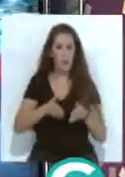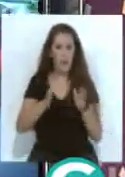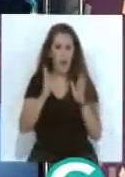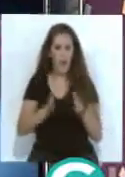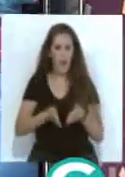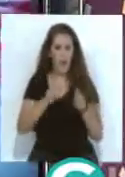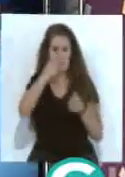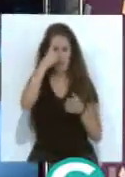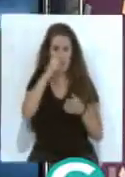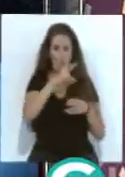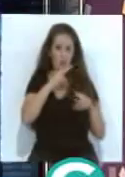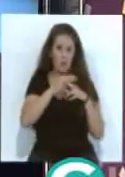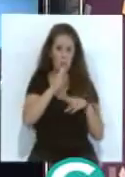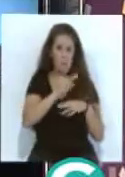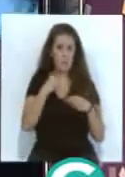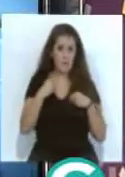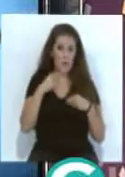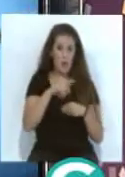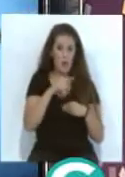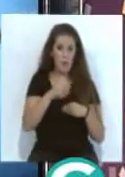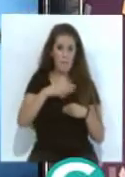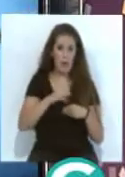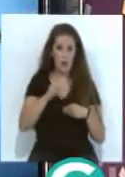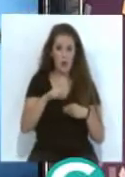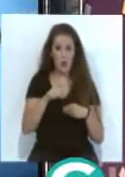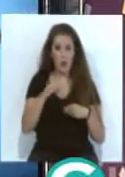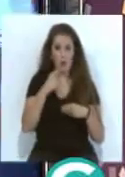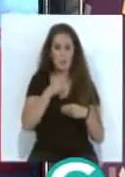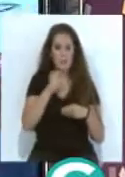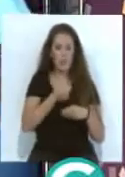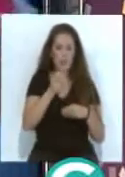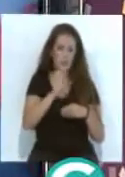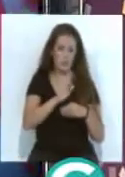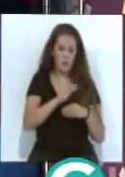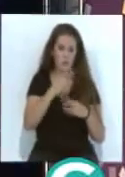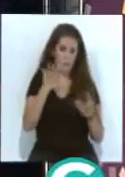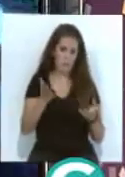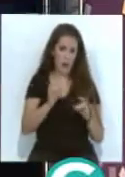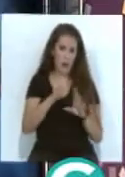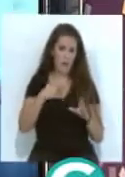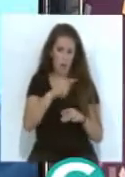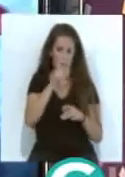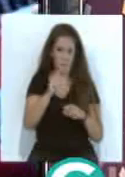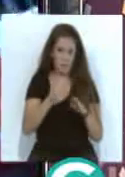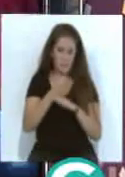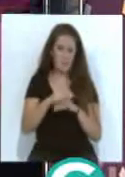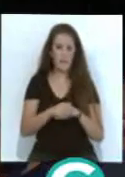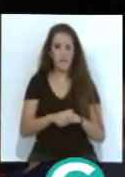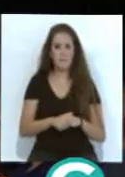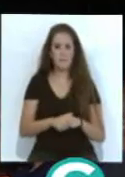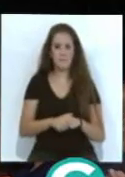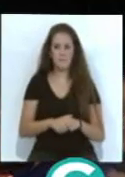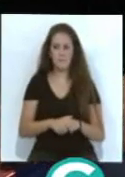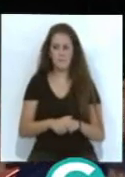su recuerdo, allí donde vivió Manolo Cornejo, y su chirigota, por supuesto, estaba presente.